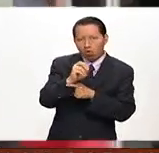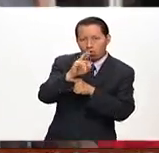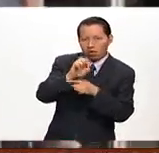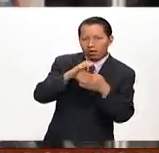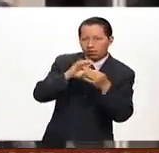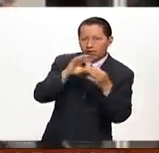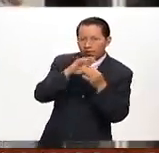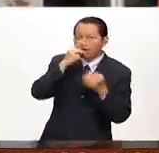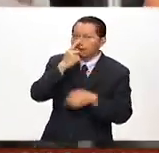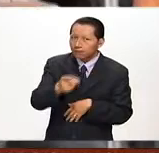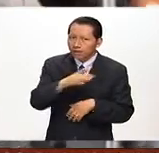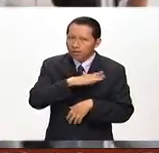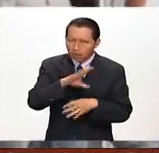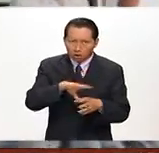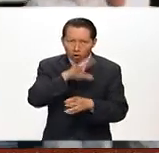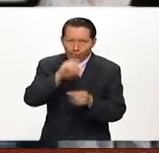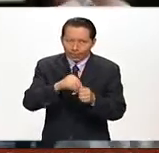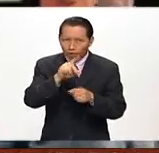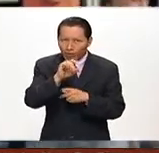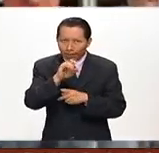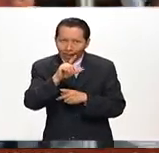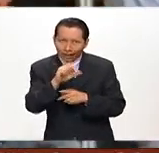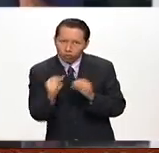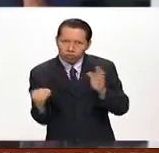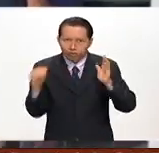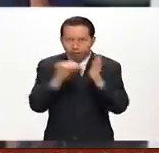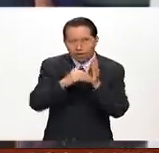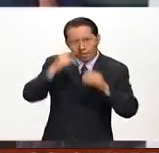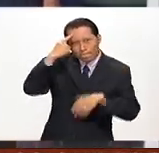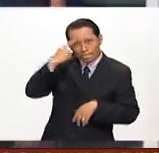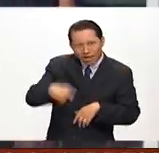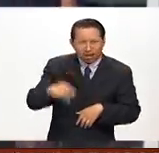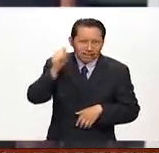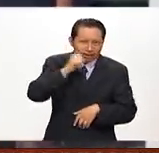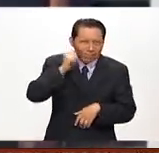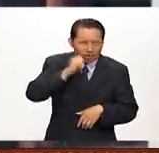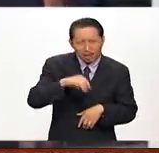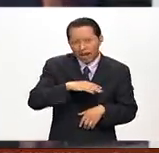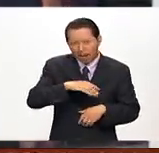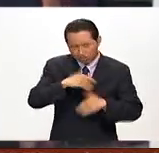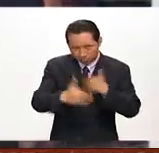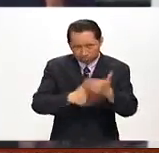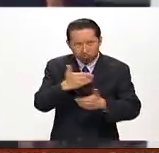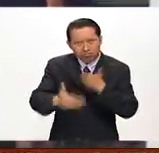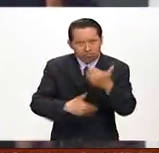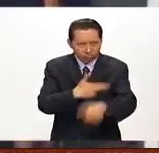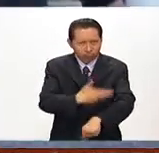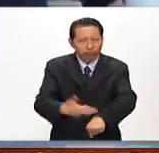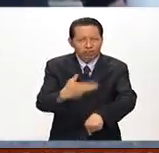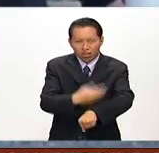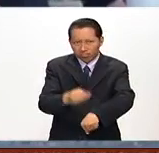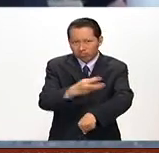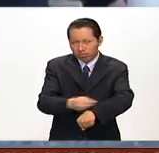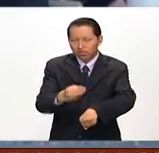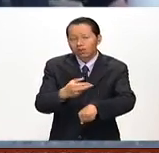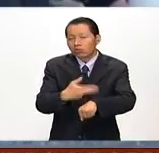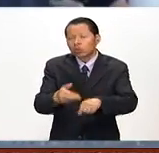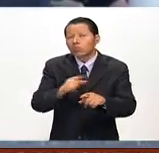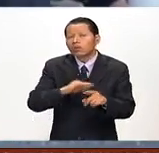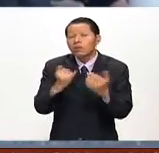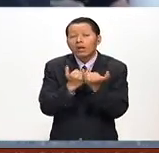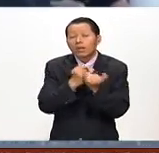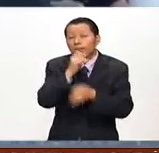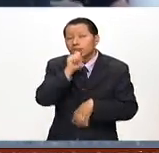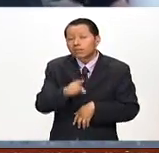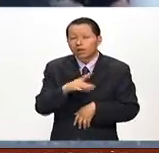deberá ingresar sus datos biométricos para poder ejecutar cualquier trámite. Además, puede solicitarle una copia de su credencial de